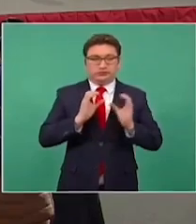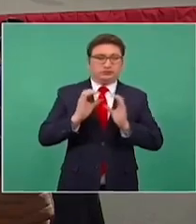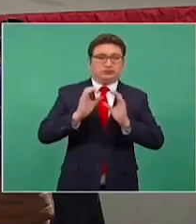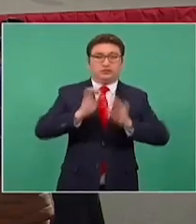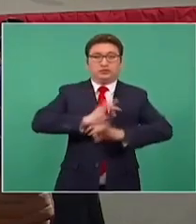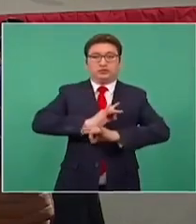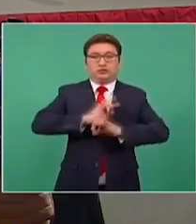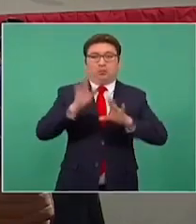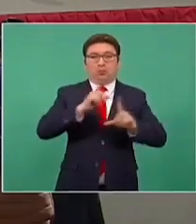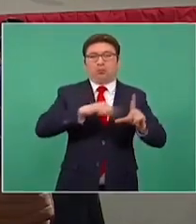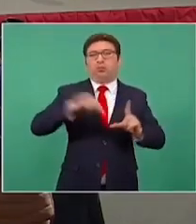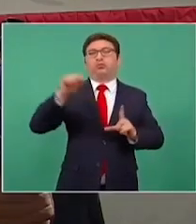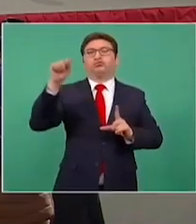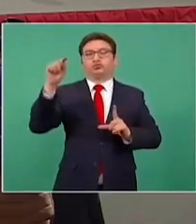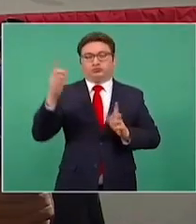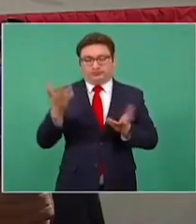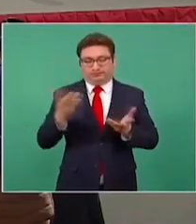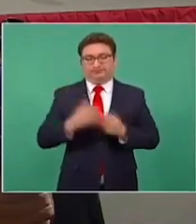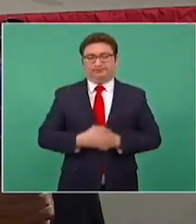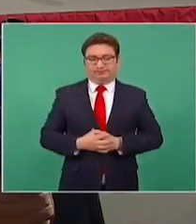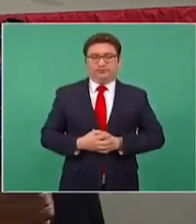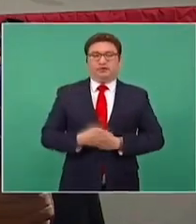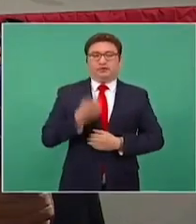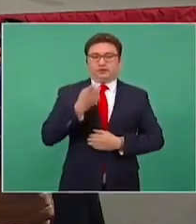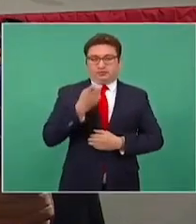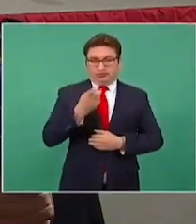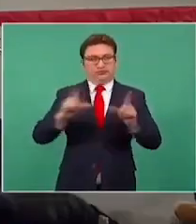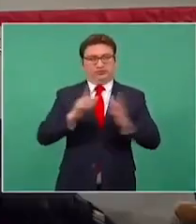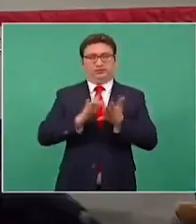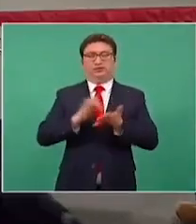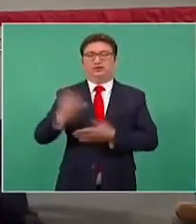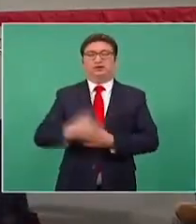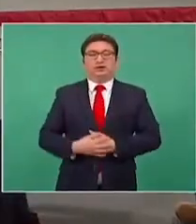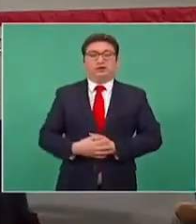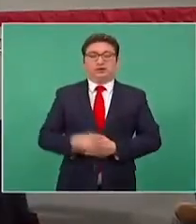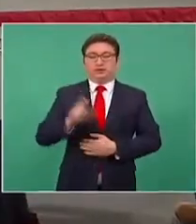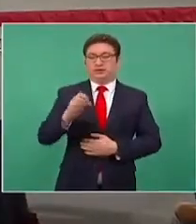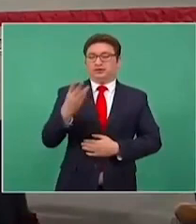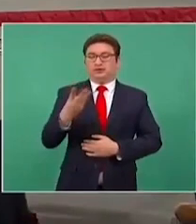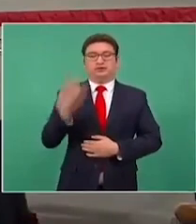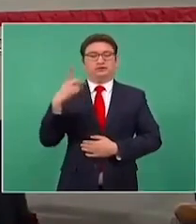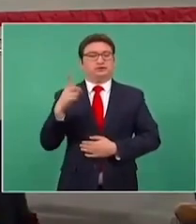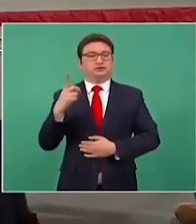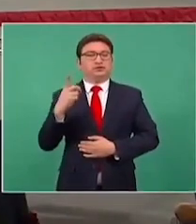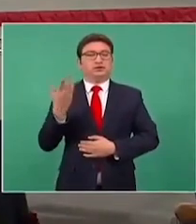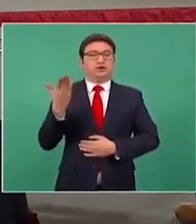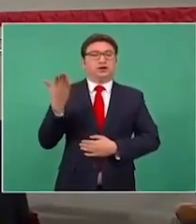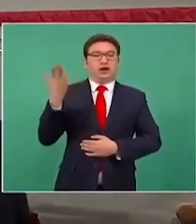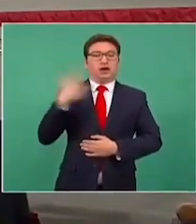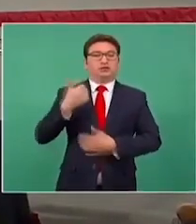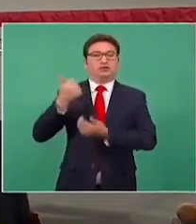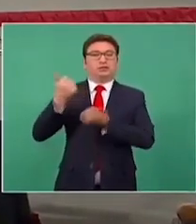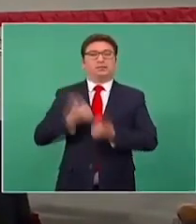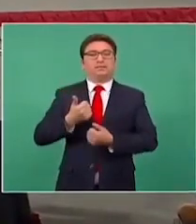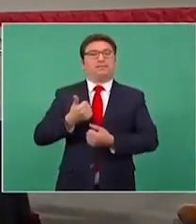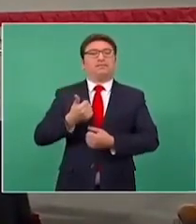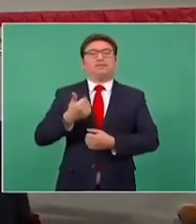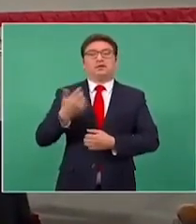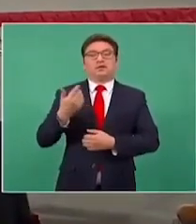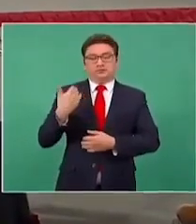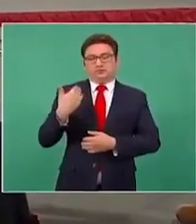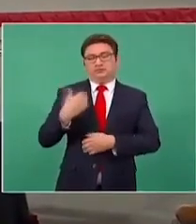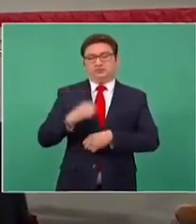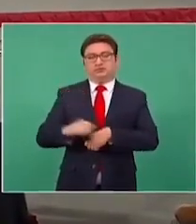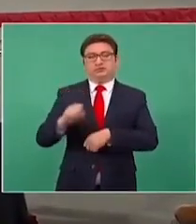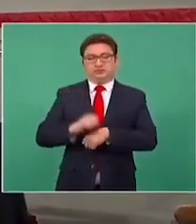diciembre, pero debió estar lista para este diciembre, como las mismas autoridades sanitarias de nuestro país lo habían